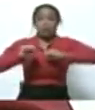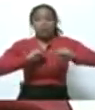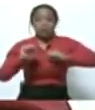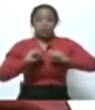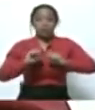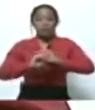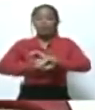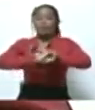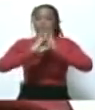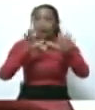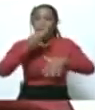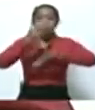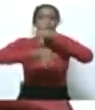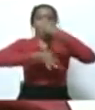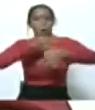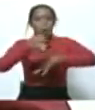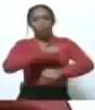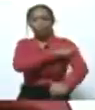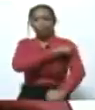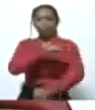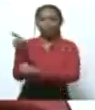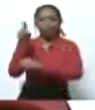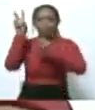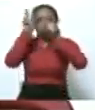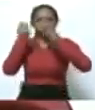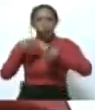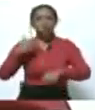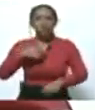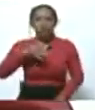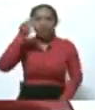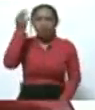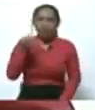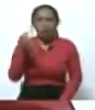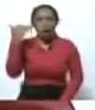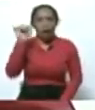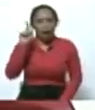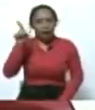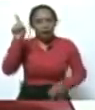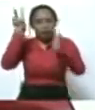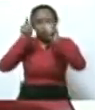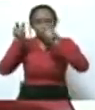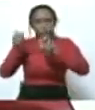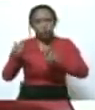declaraciones. Ha ordenado una investigación y estamos seguros que va a haber una investigación,